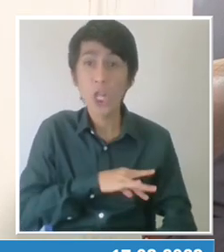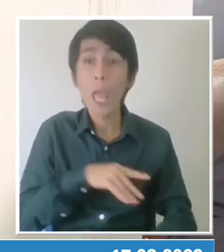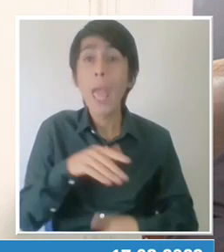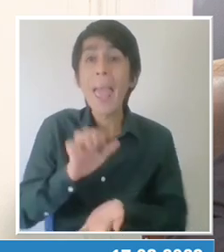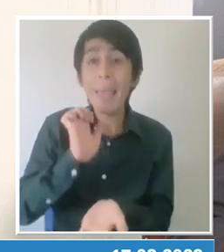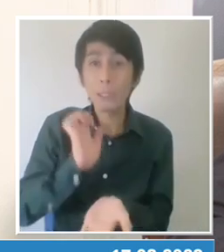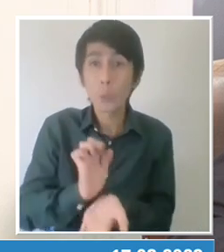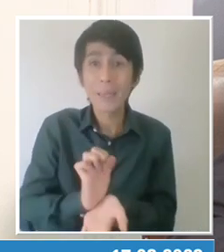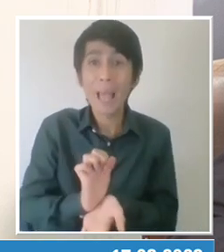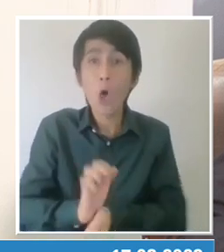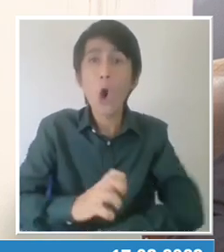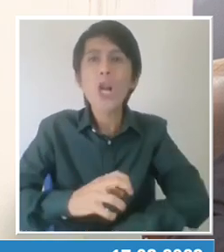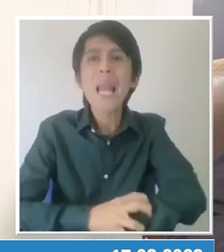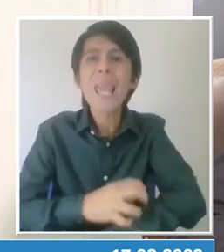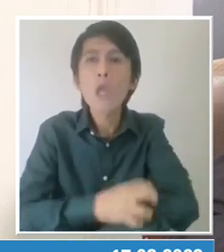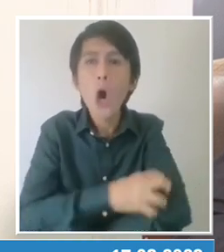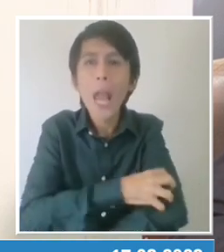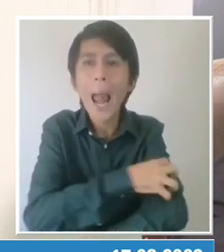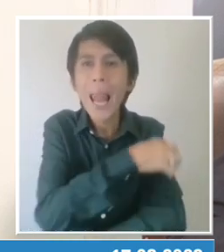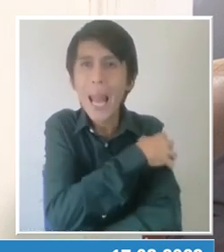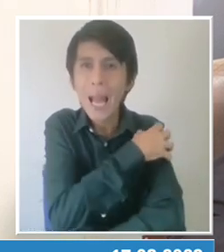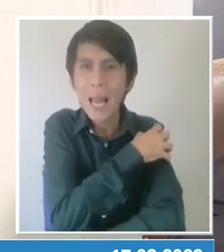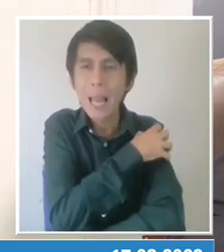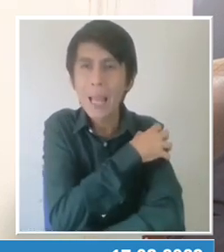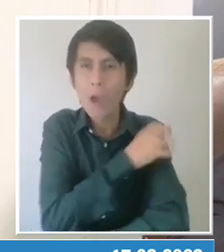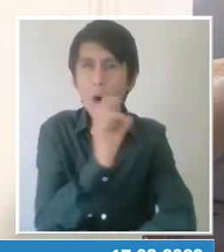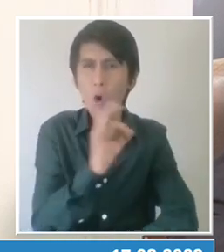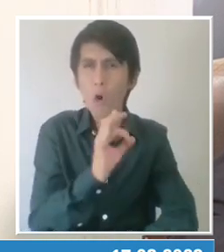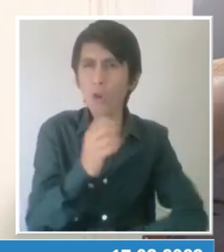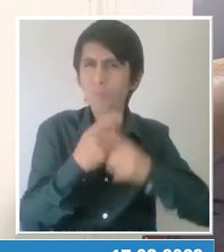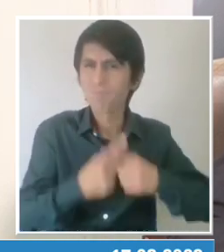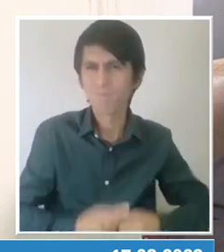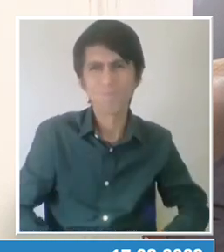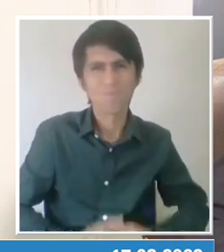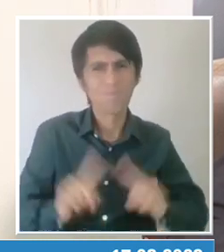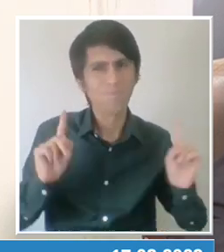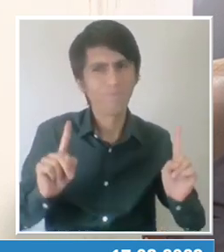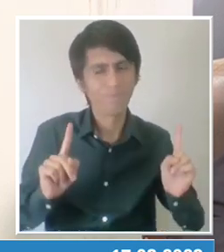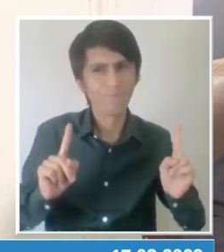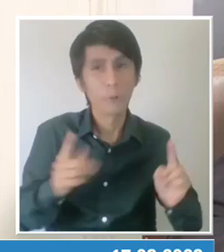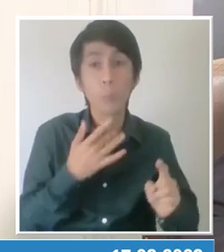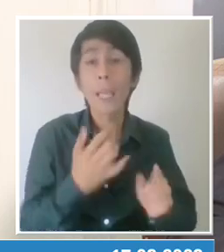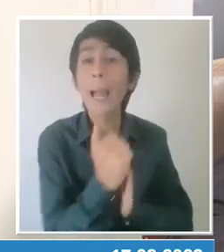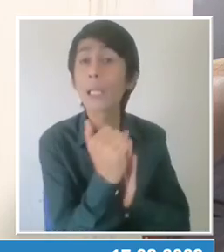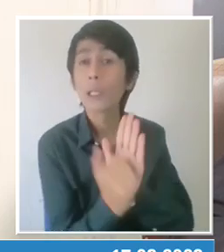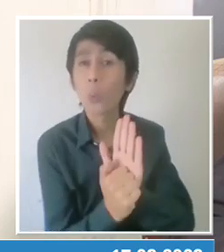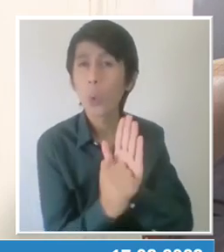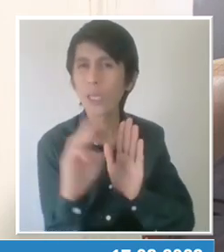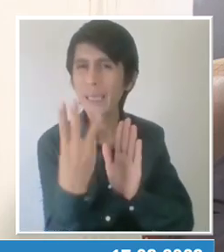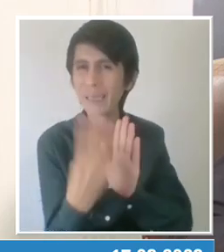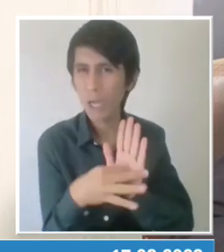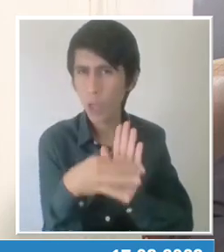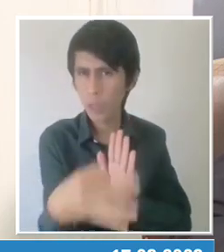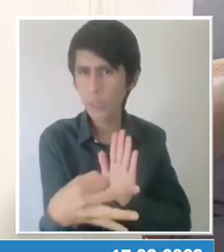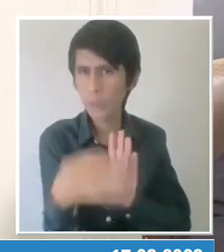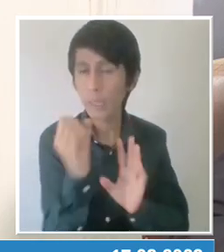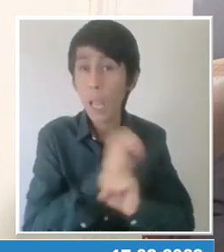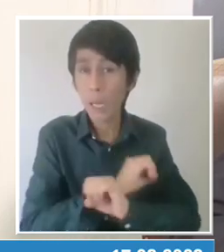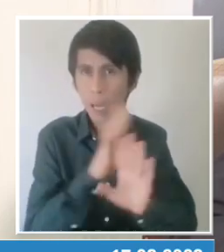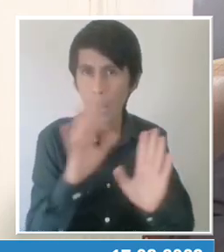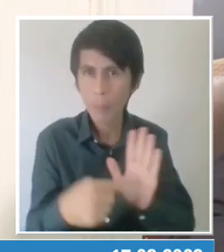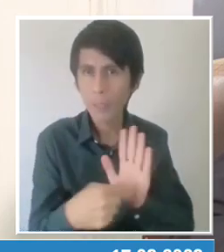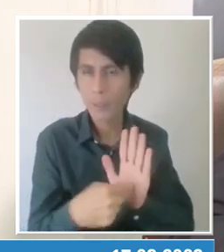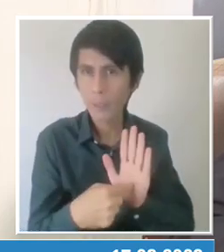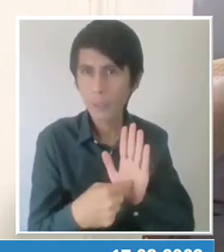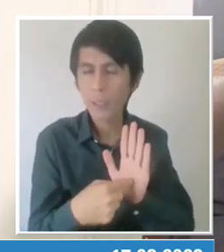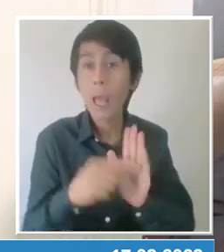o si dista mucho, mucho, mucho de ser, porque aunque el artículo 3 lo dice enfáticamente y agrega